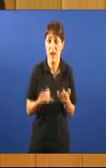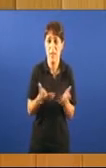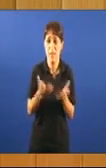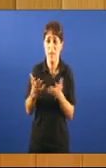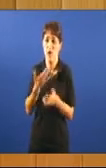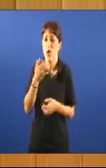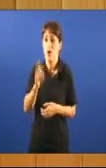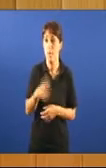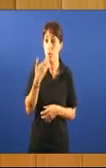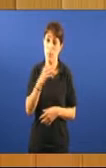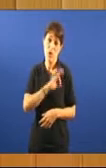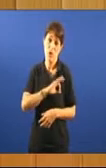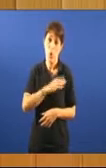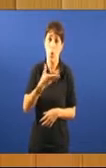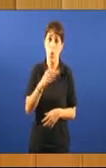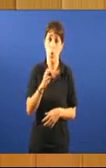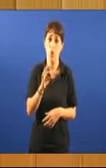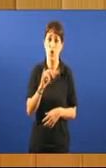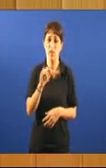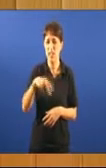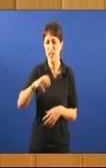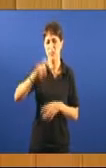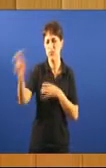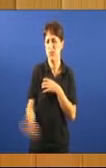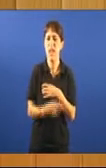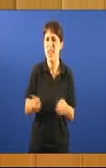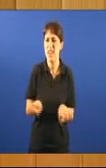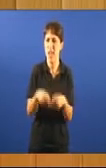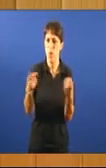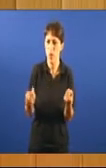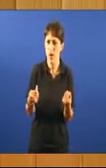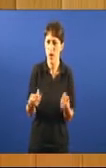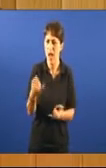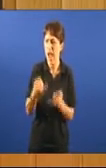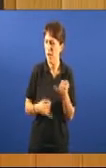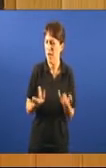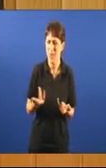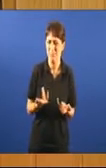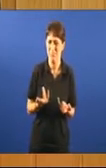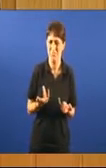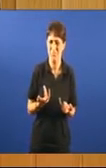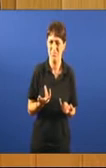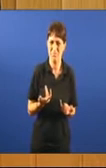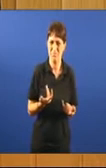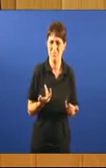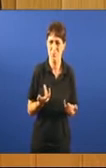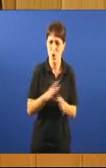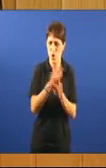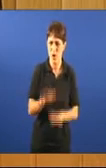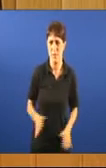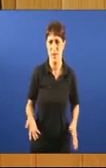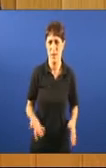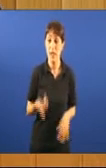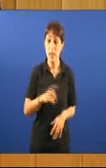ou para o Guggenheim. Danos exactamente igual. É absolutamente impúdico. E o mellor momento para